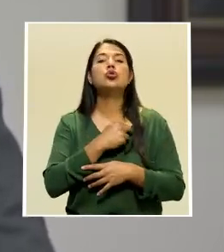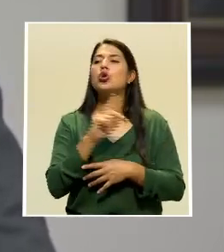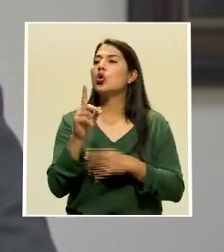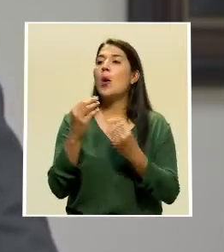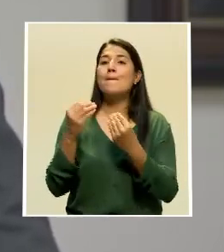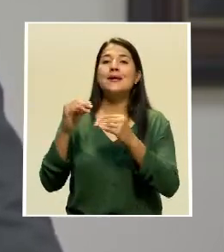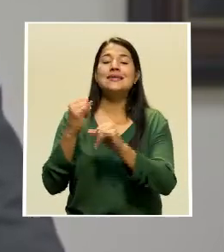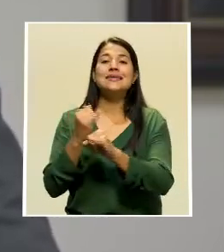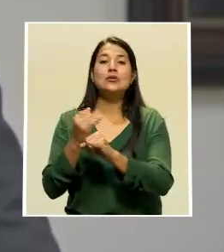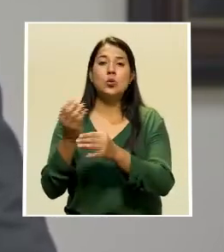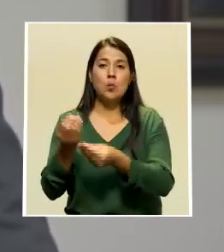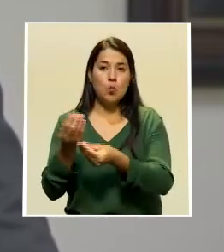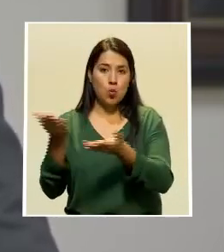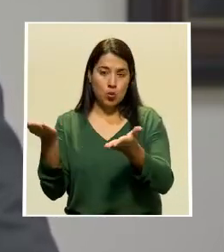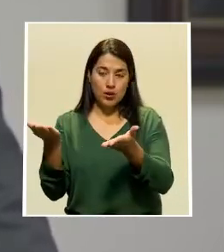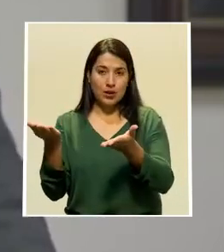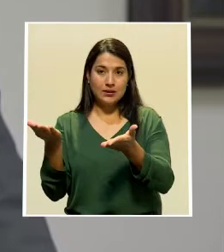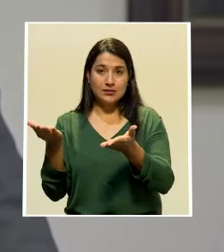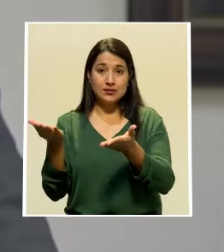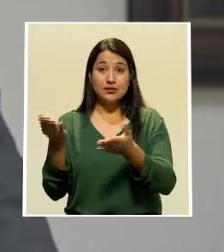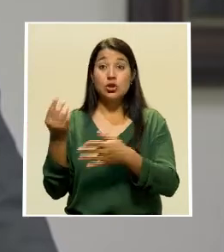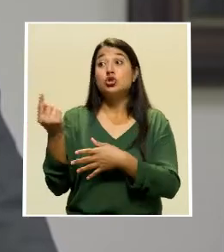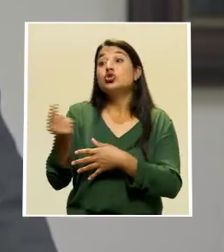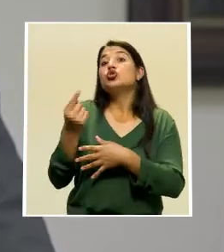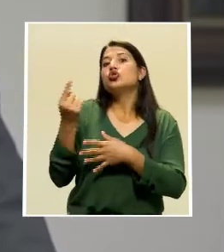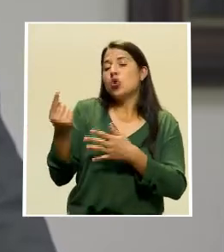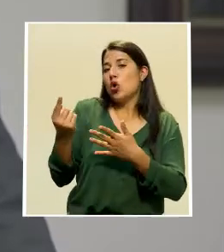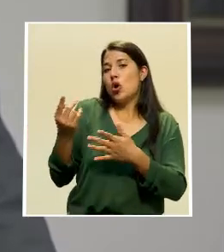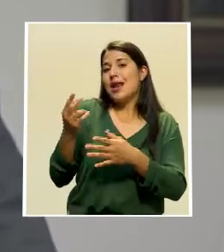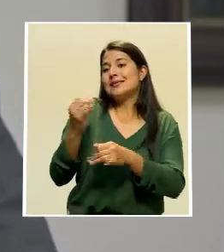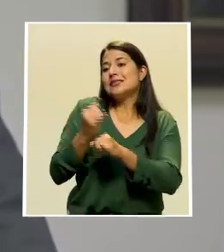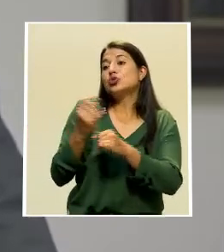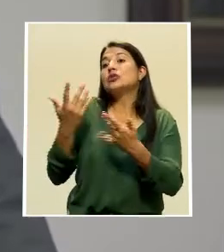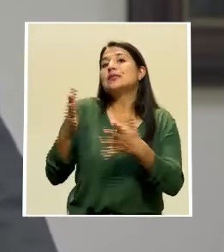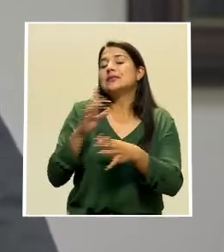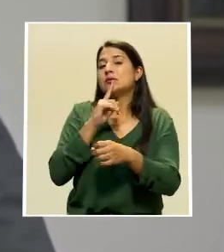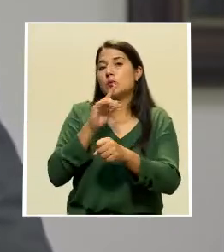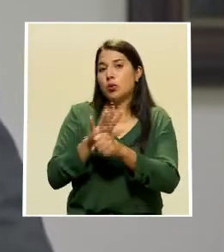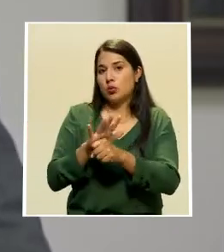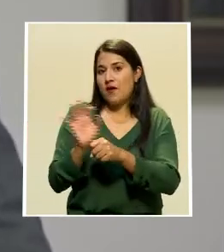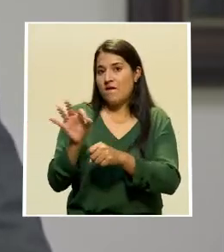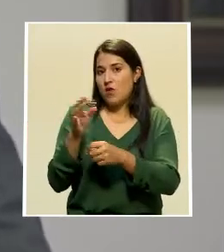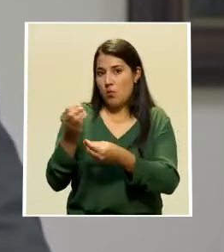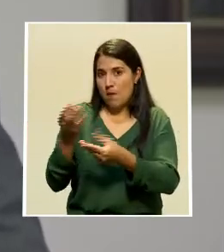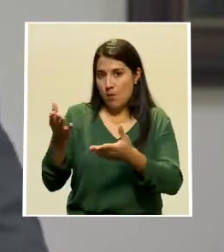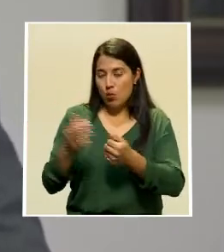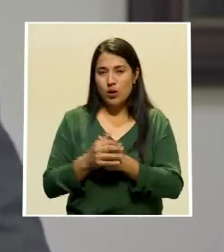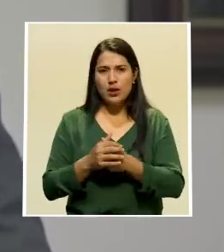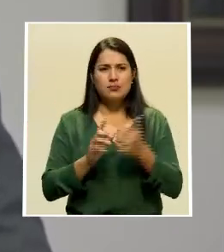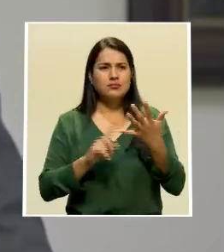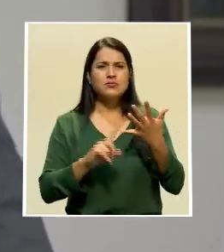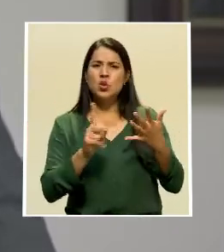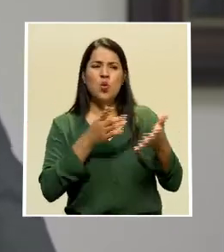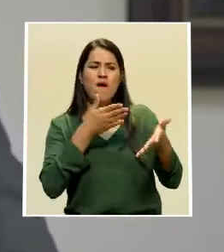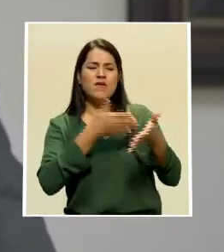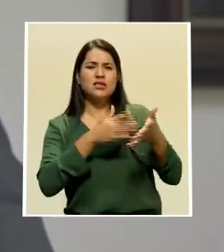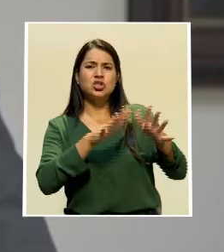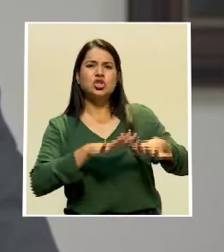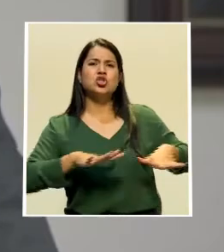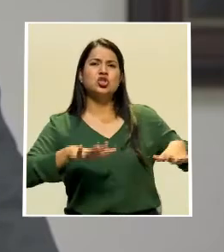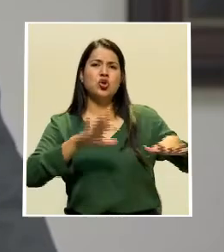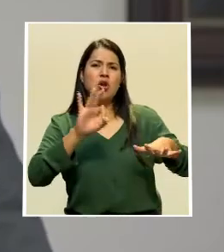de activos más allá de lo que ya hemos comprometido públicamente. Y no tocaremos las zonas francas, que